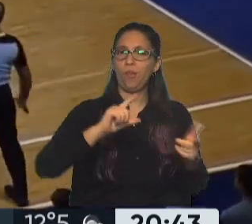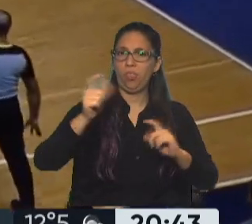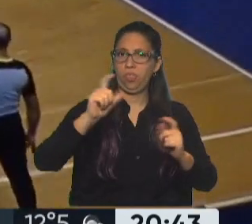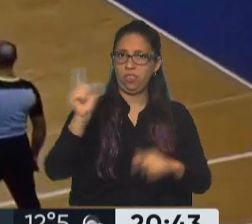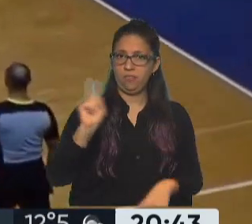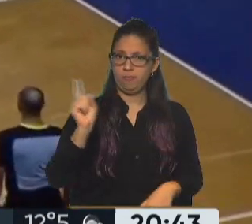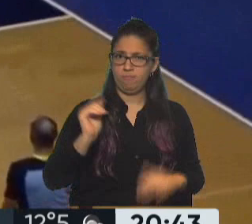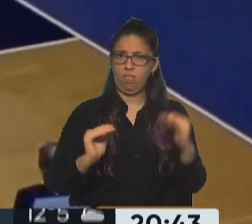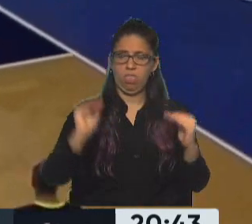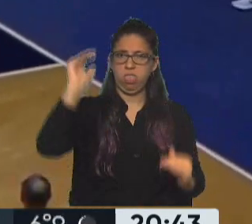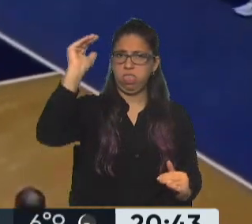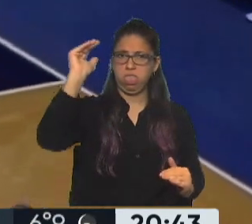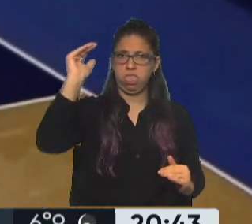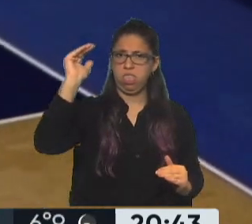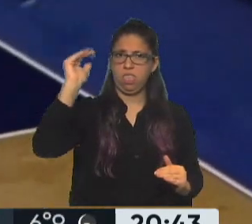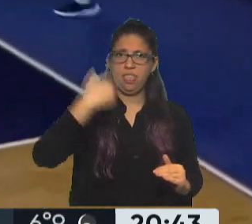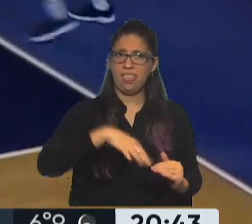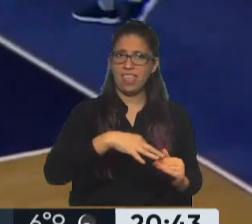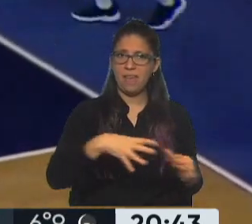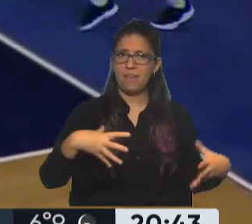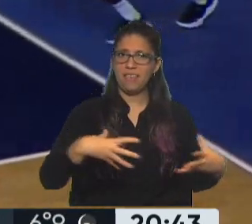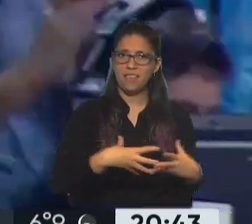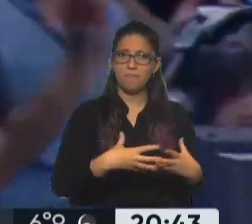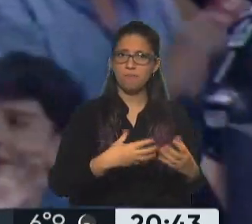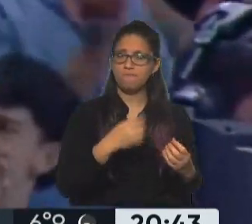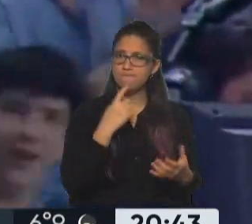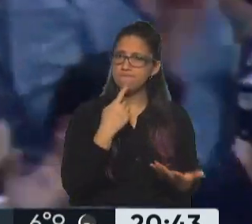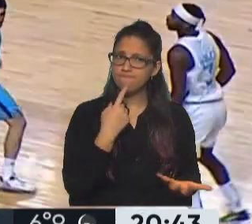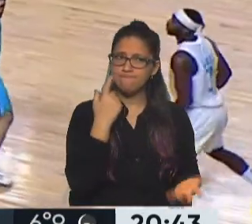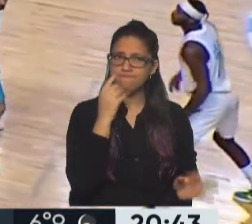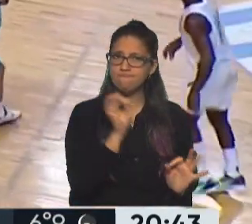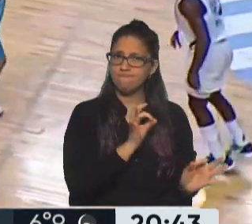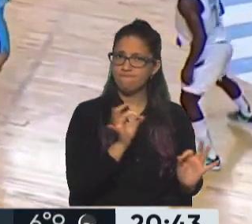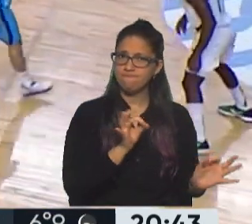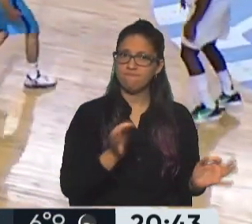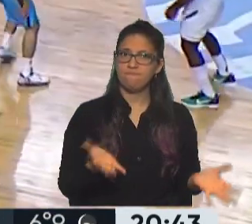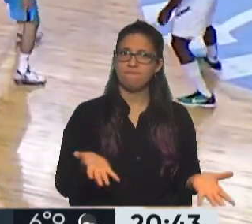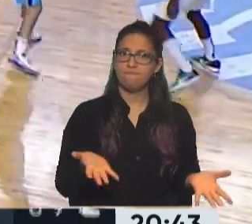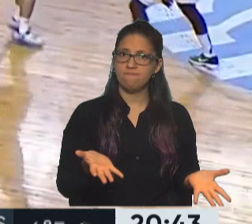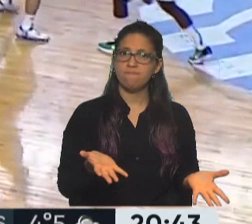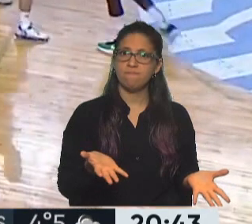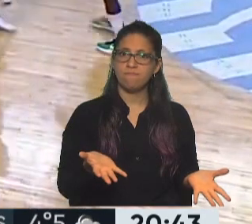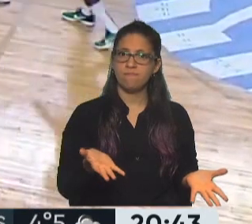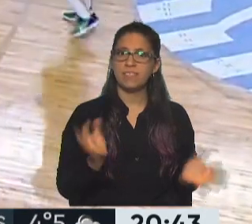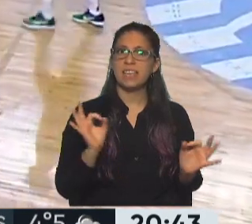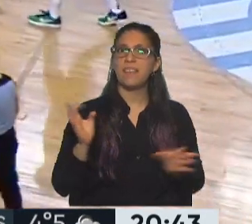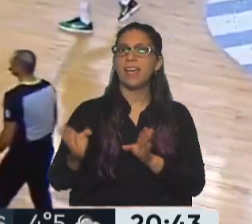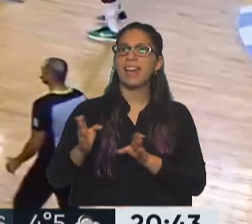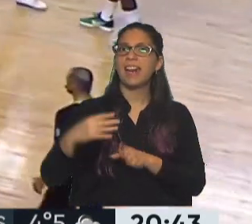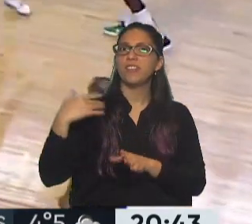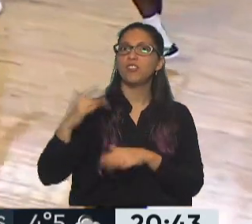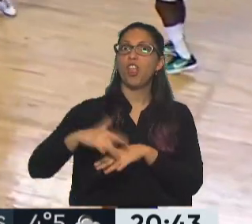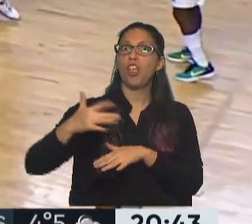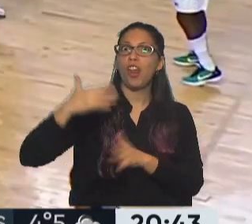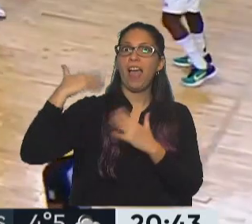No. Entonces, hay que replantearse. Prigioni sabía que no es la dorada, la de generación donde